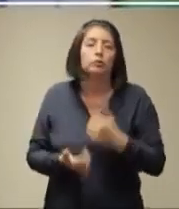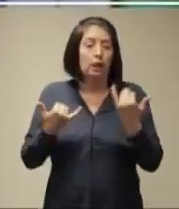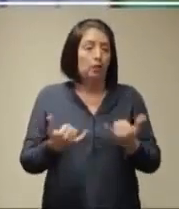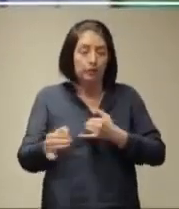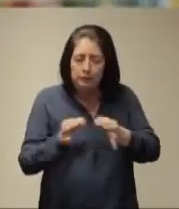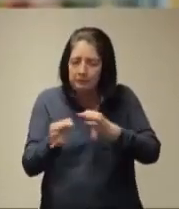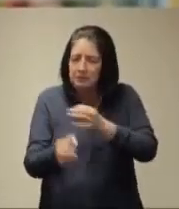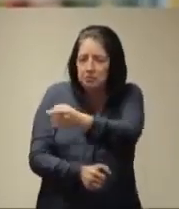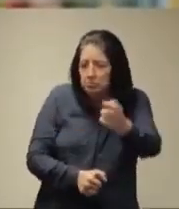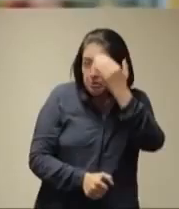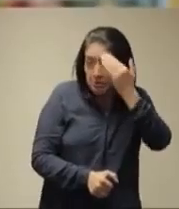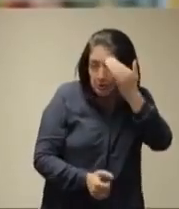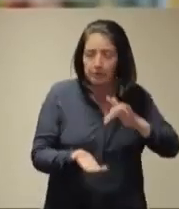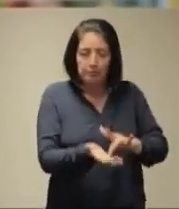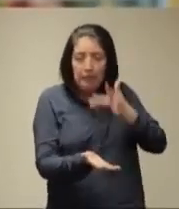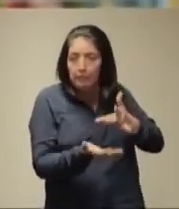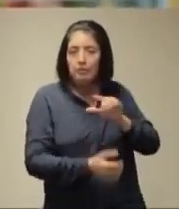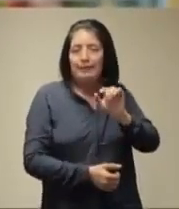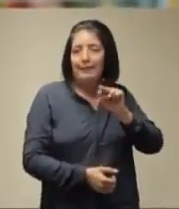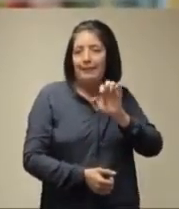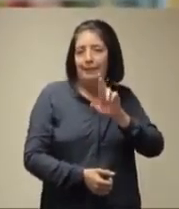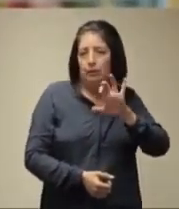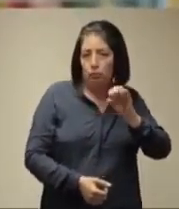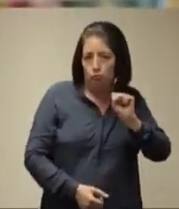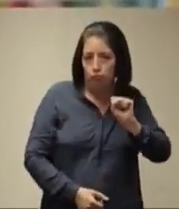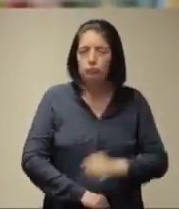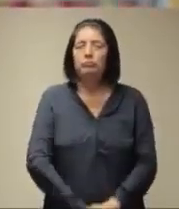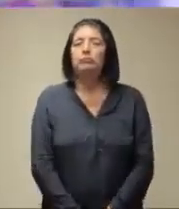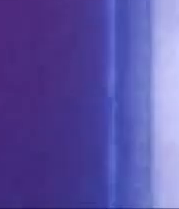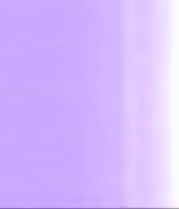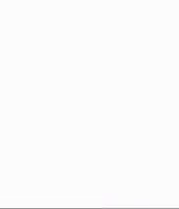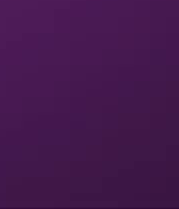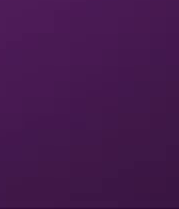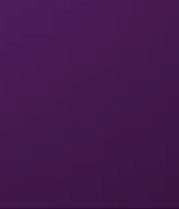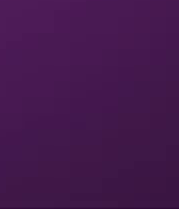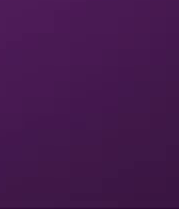conservar nuestra salud. Hoy hablaremos sobre lo que debes saber respecto a los medicamentos genéricos.